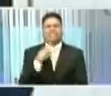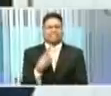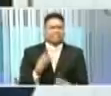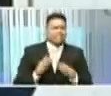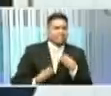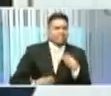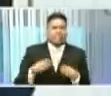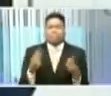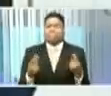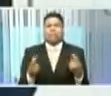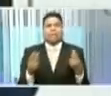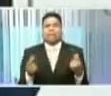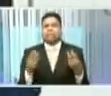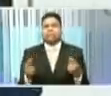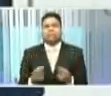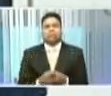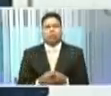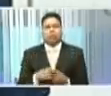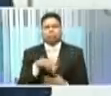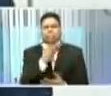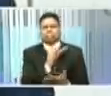Desesperación, drama,